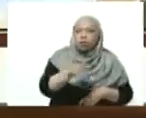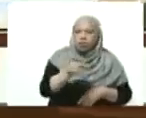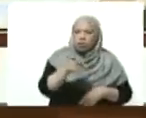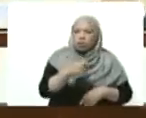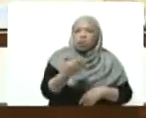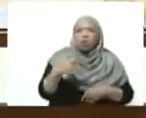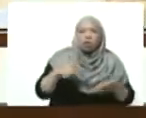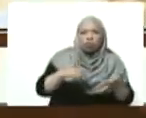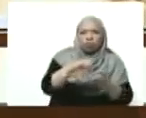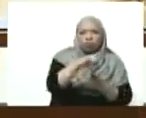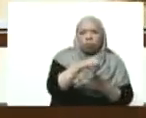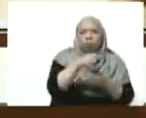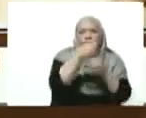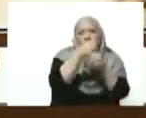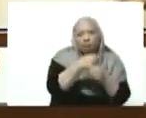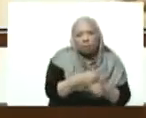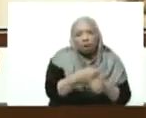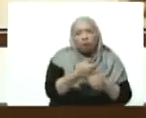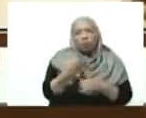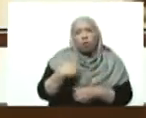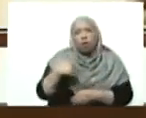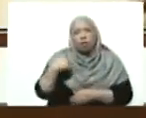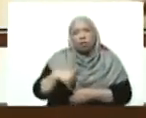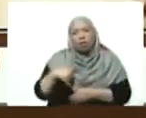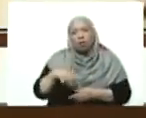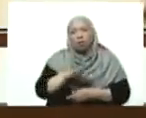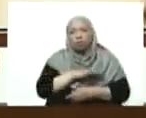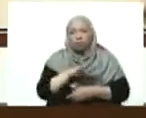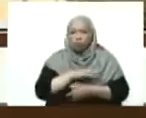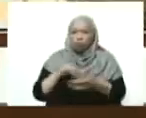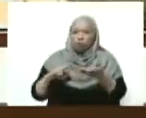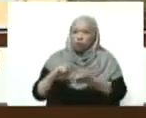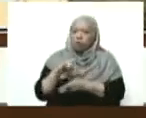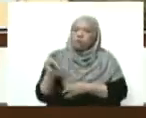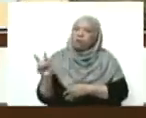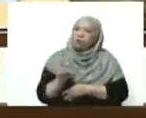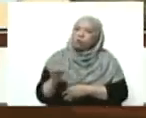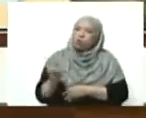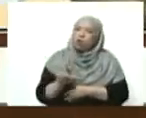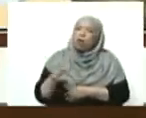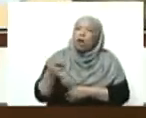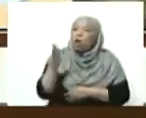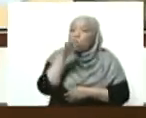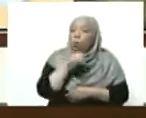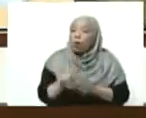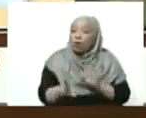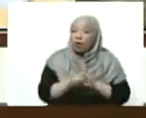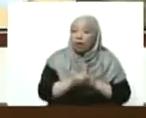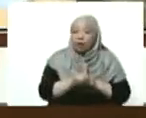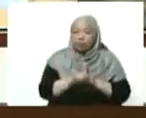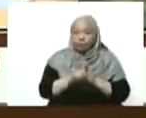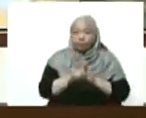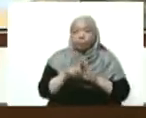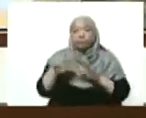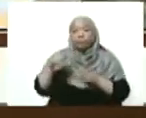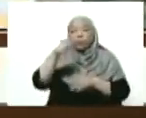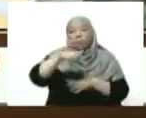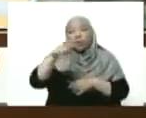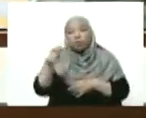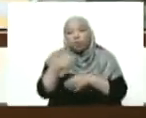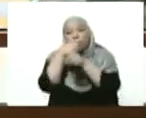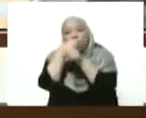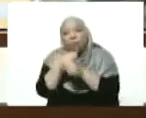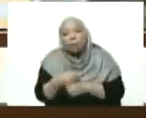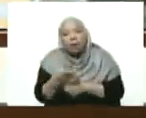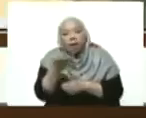un bien retenido y el secuestro ilegal de compatriotas venezolanos